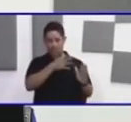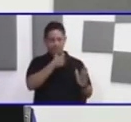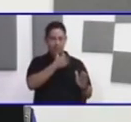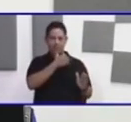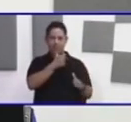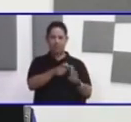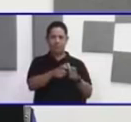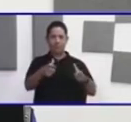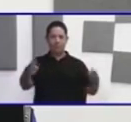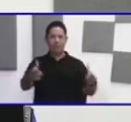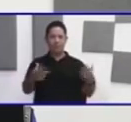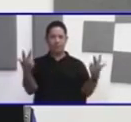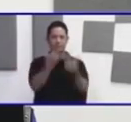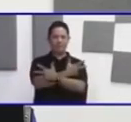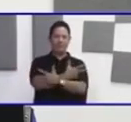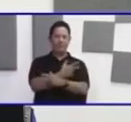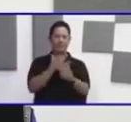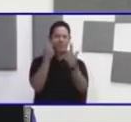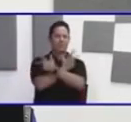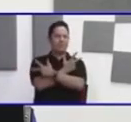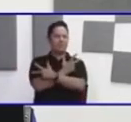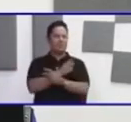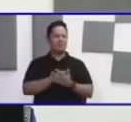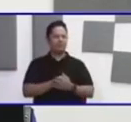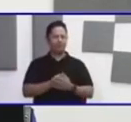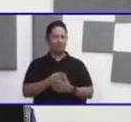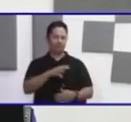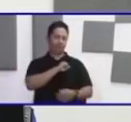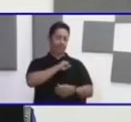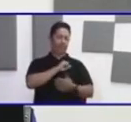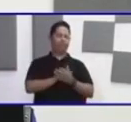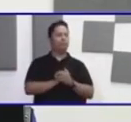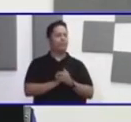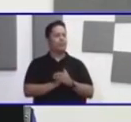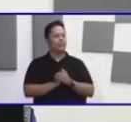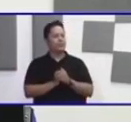un incremento de hechos delictivos. Cuando no han sido